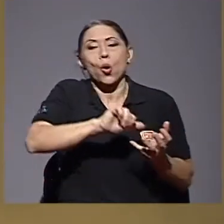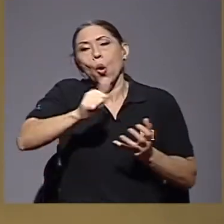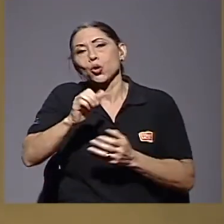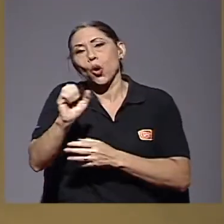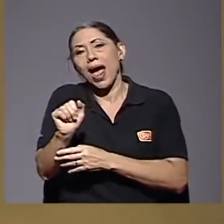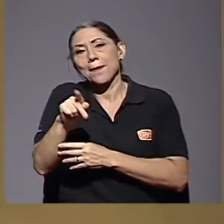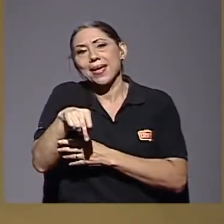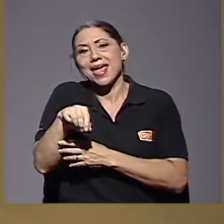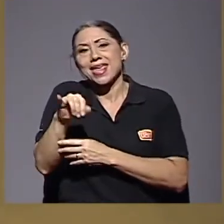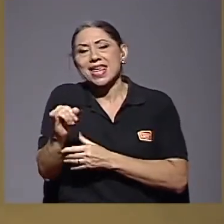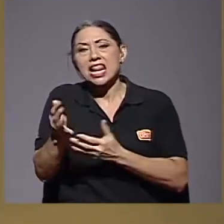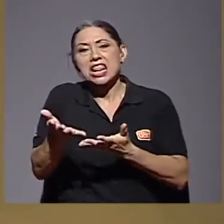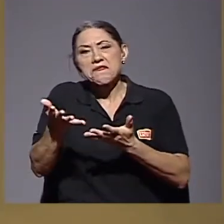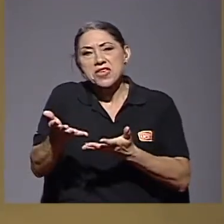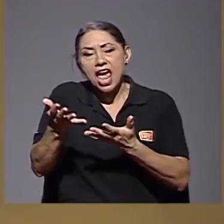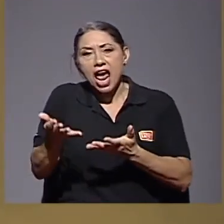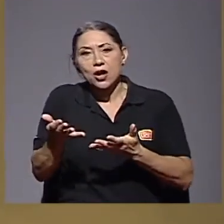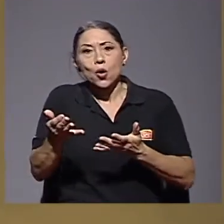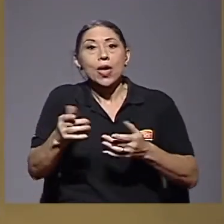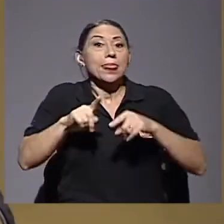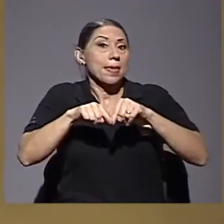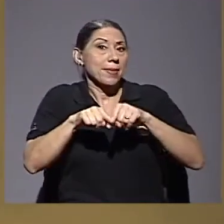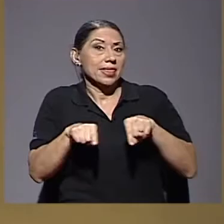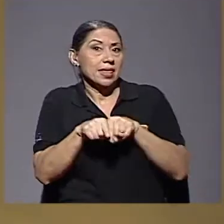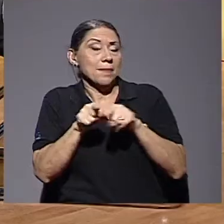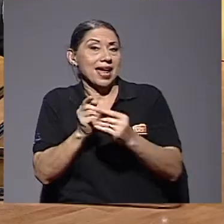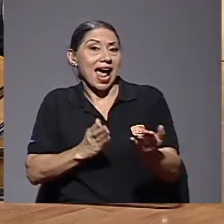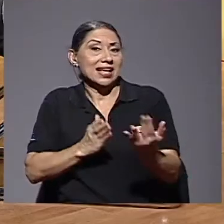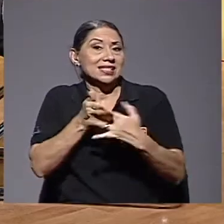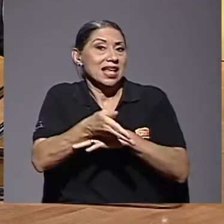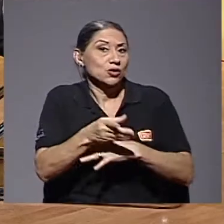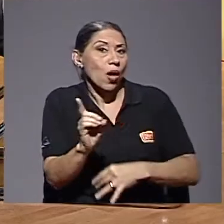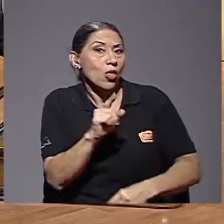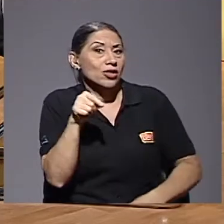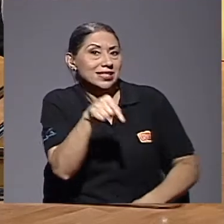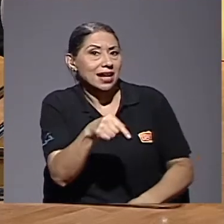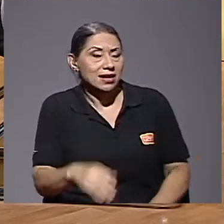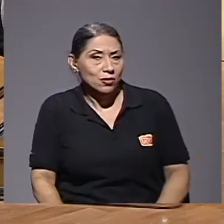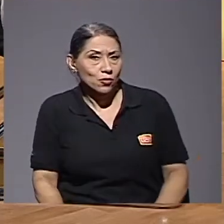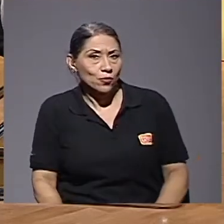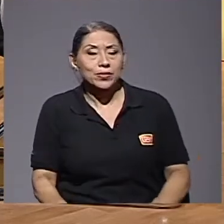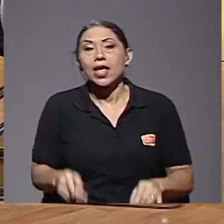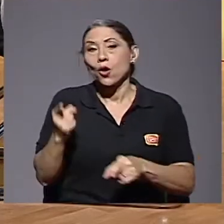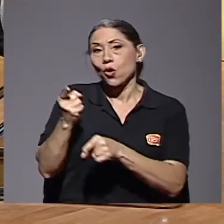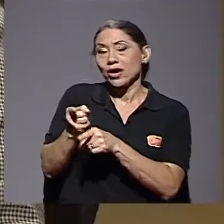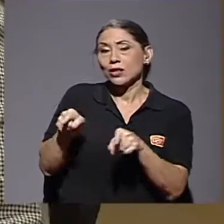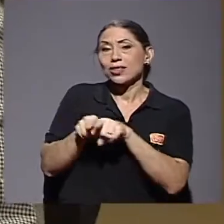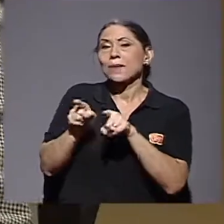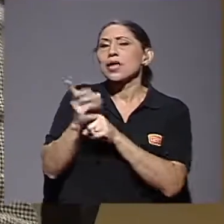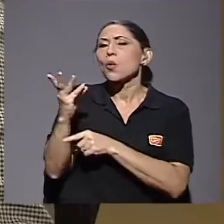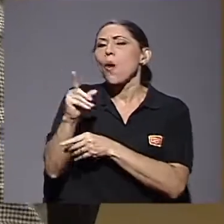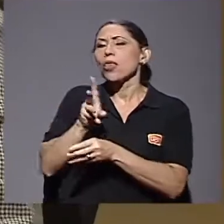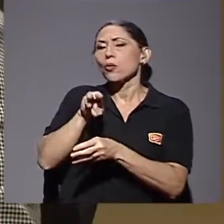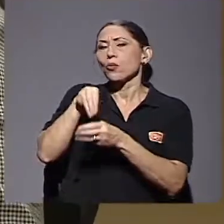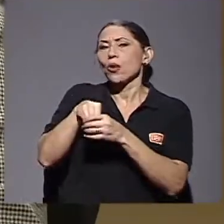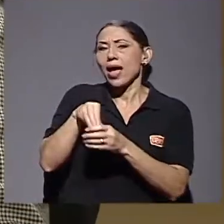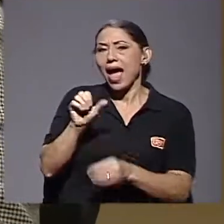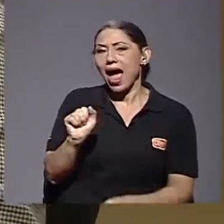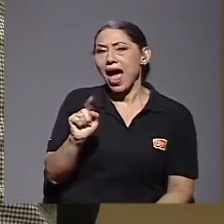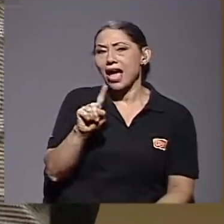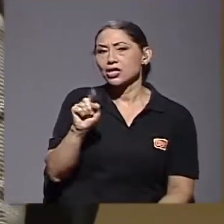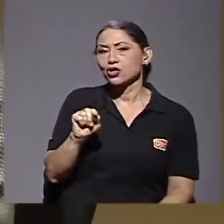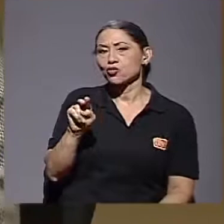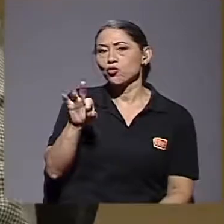tiene que ver con el acceso que tenga a dónde está el crudo. Correcto. Y también el contenido de azufre. También. Entonces,